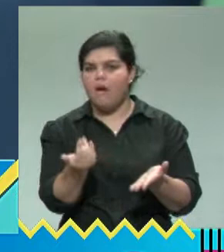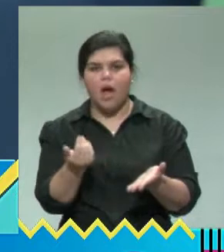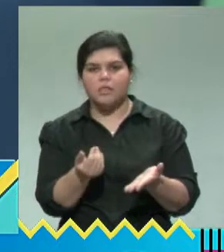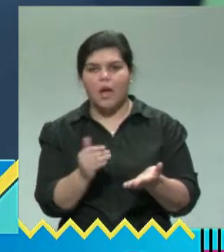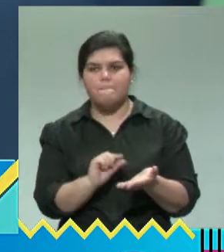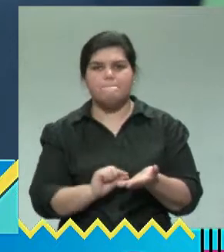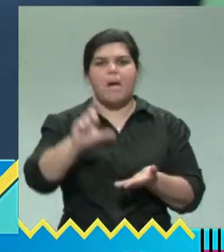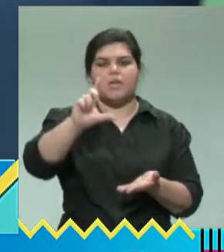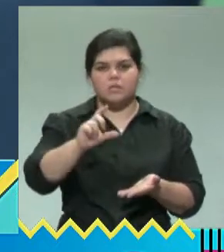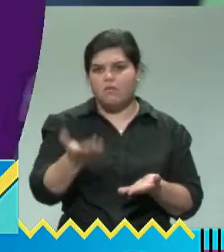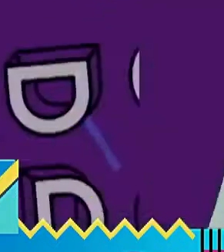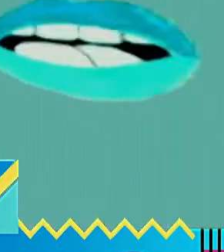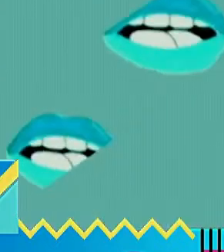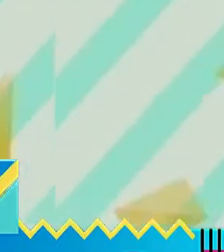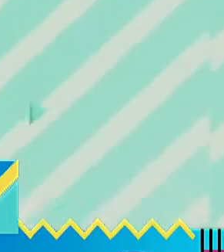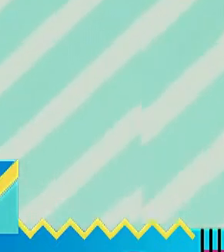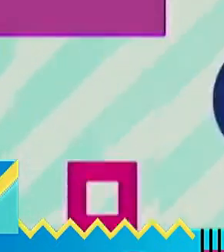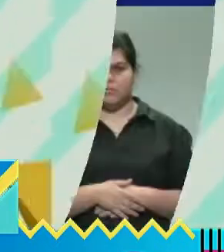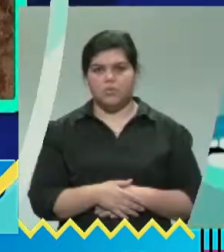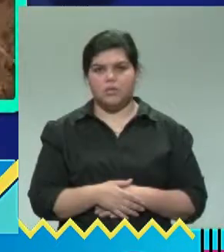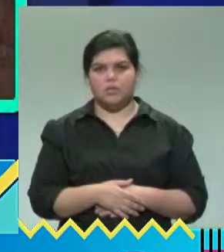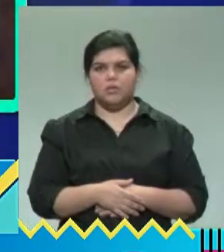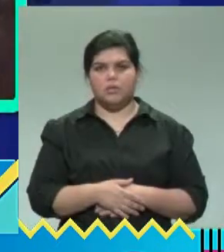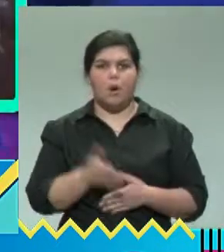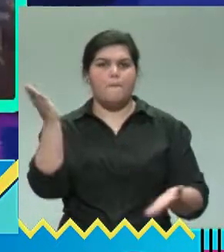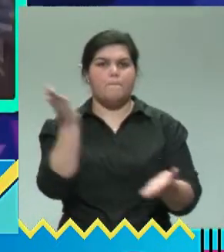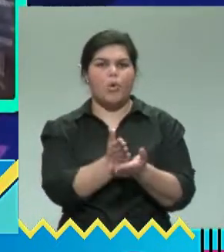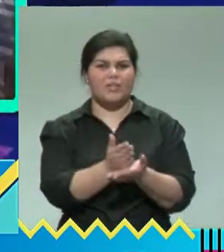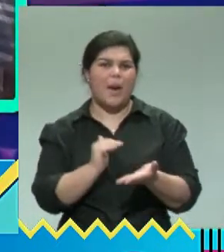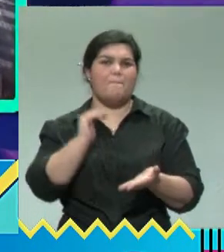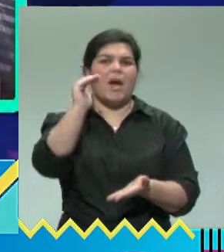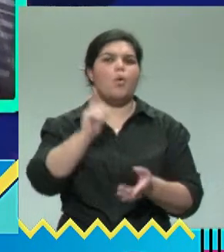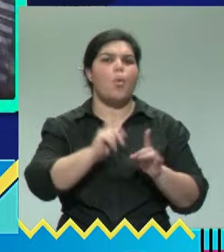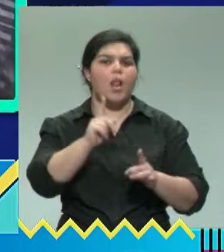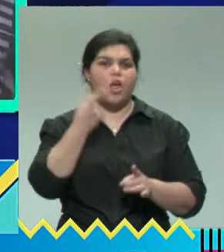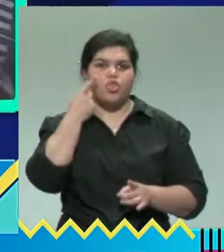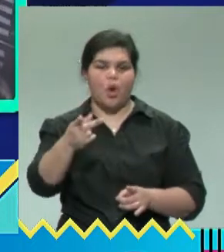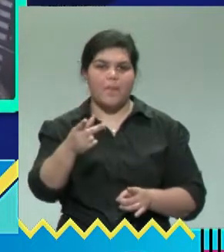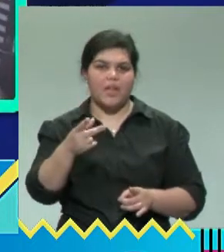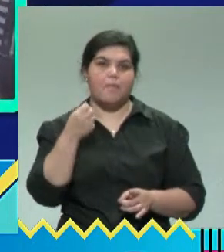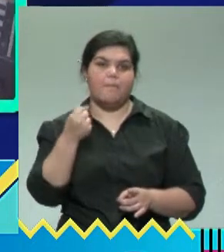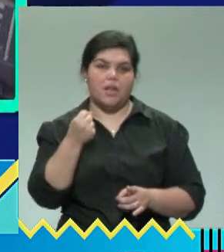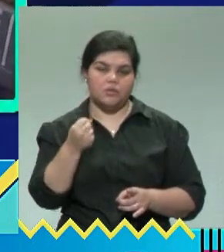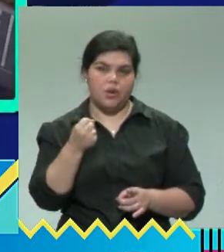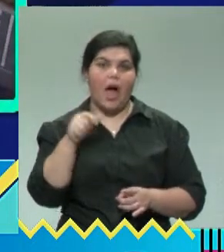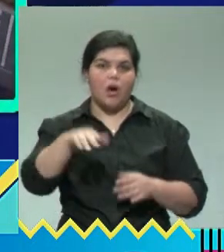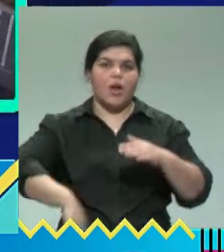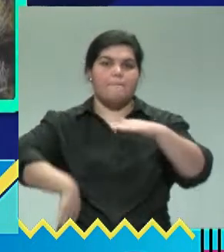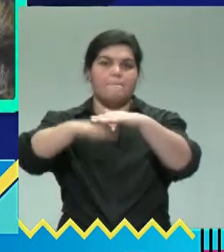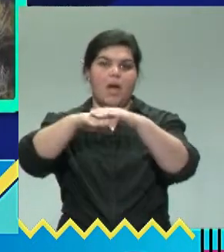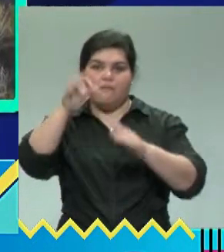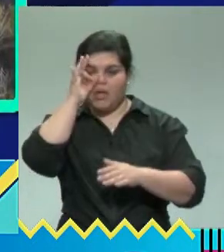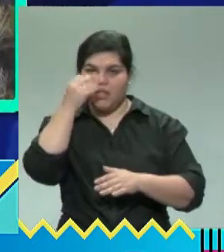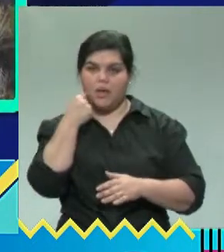eran mayores, la más alta era de 2.000 pesos y ahora los vamos a aumentar hasta 20.000 pesos. Recordemos cuáles son esas causas